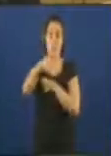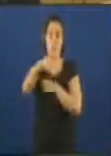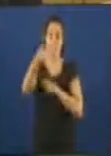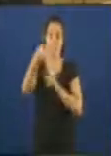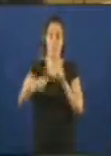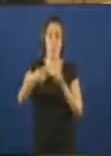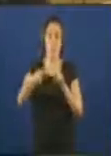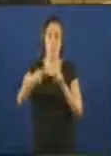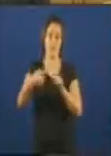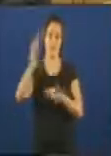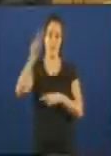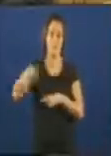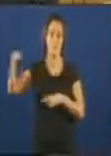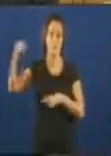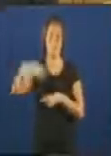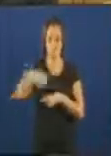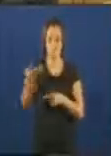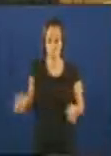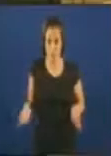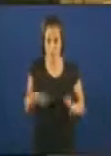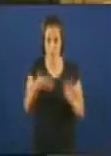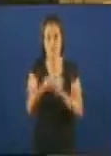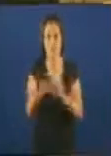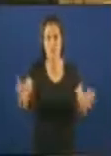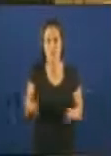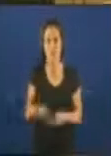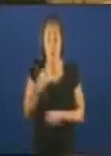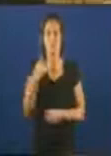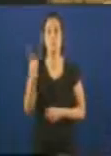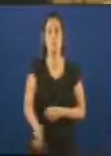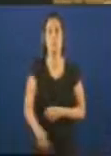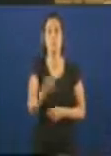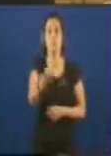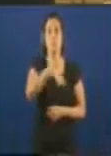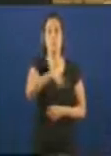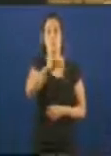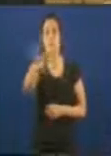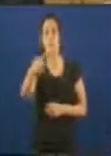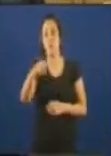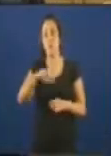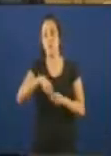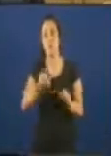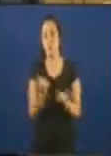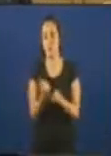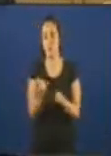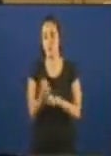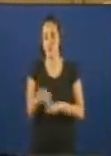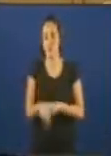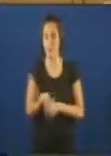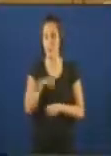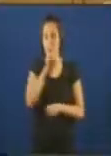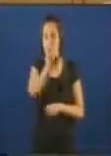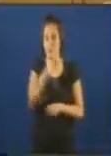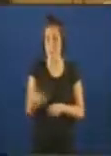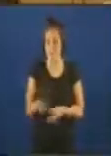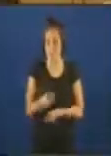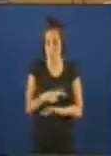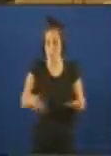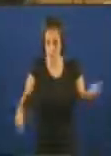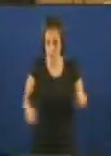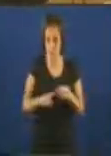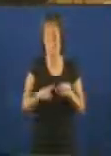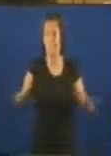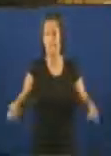Unión Fenosa. Que significa isto? A perda de 105 postos de traballo ao noso país. Quere outro exemplo?